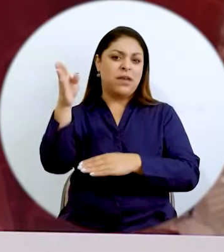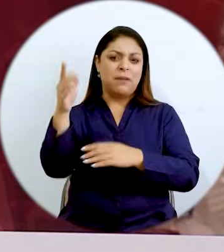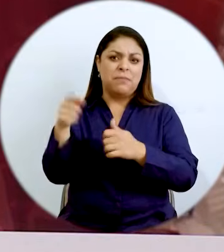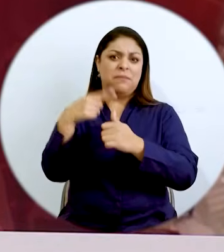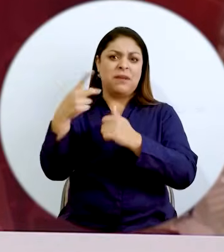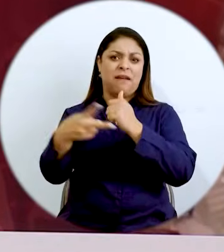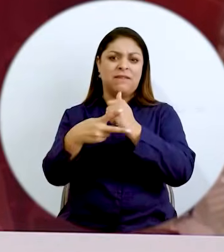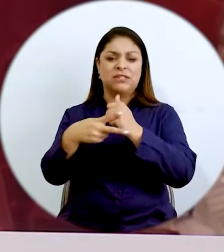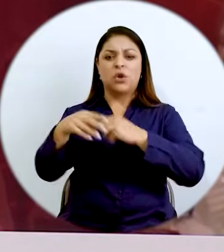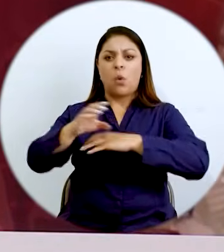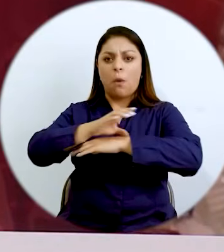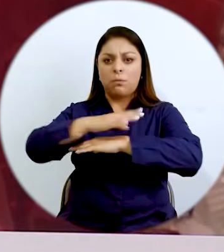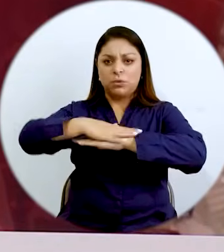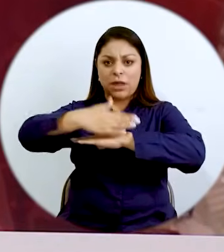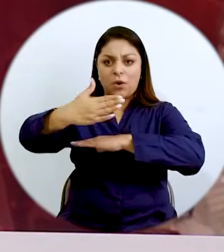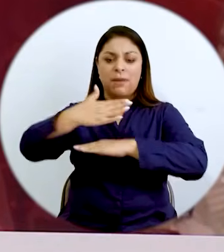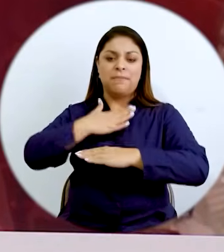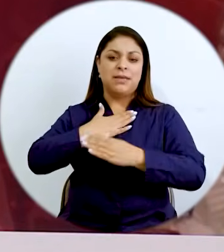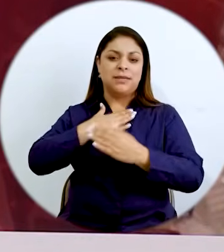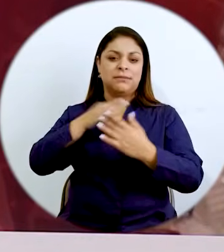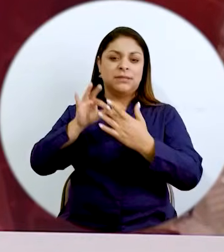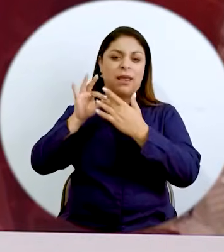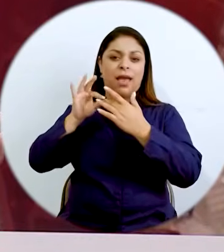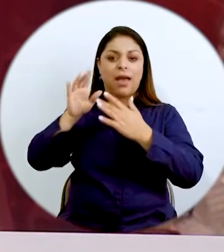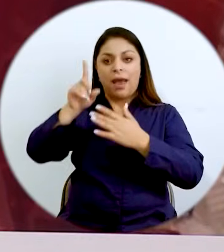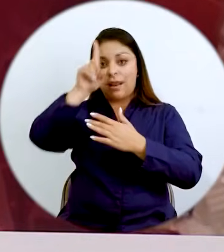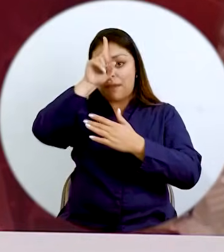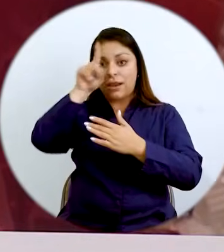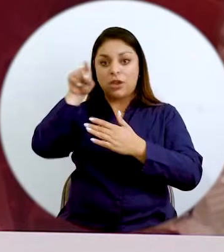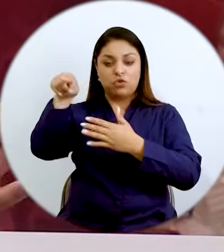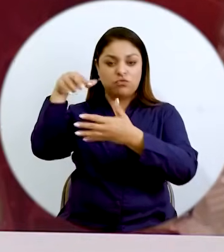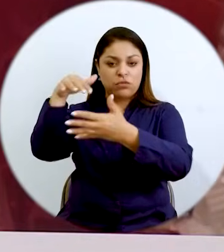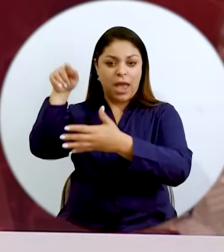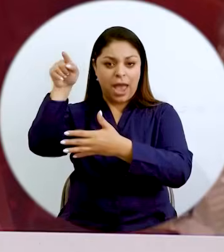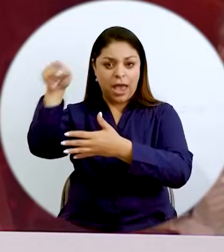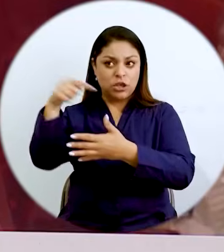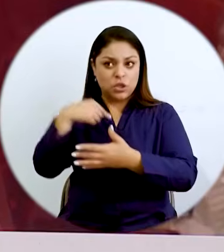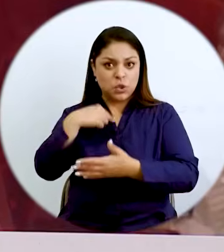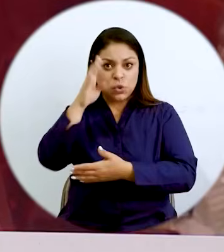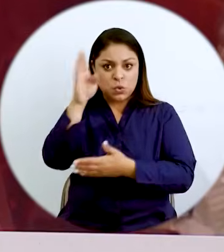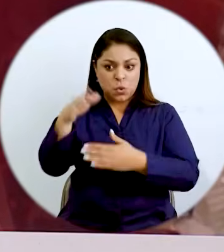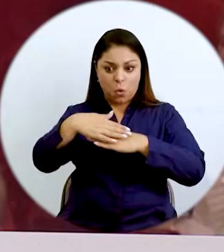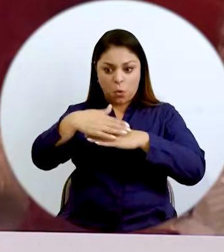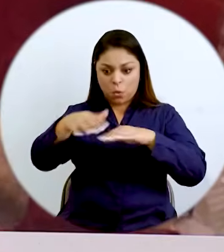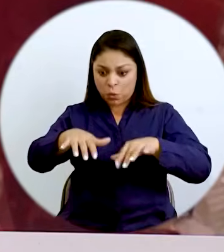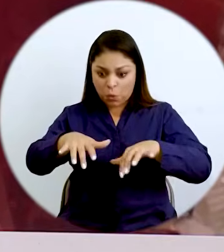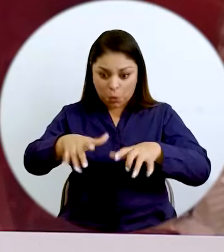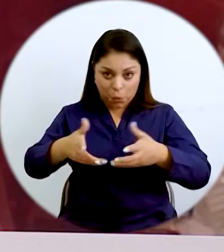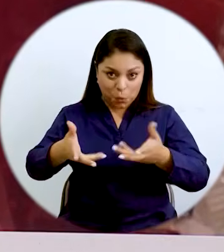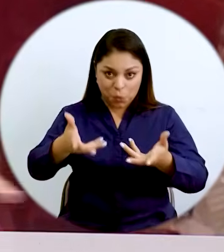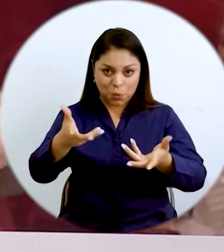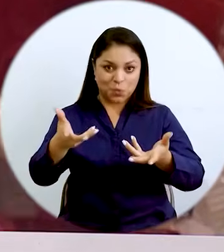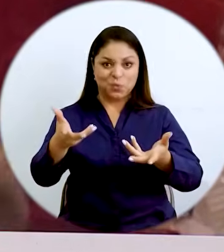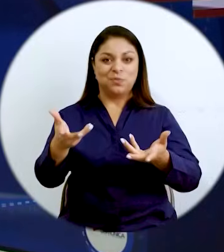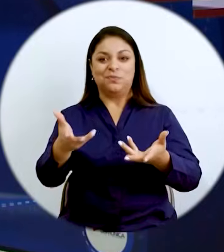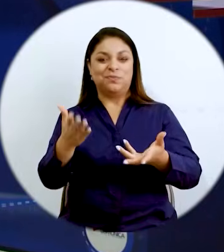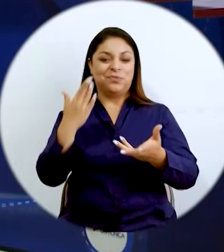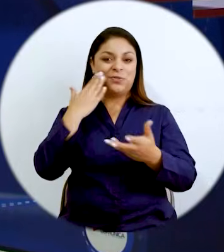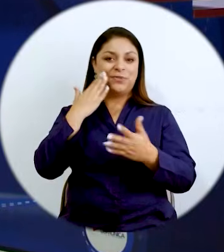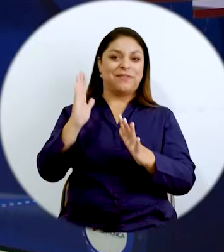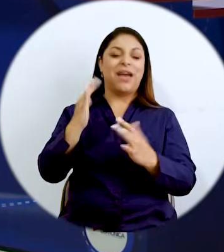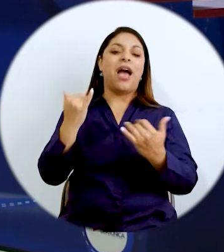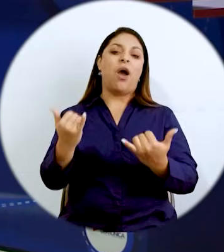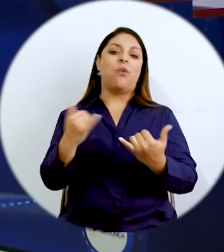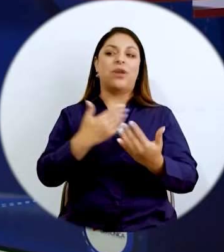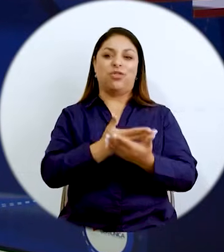Alemania, pero yo nunca había tocado una computadora. Yo veía eso, era como algo totalmente para ciertos genios nada